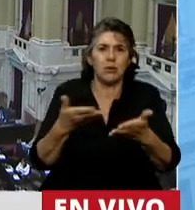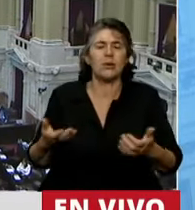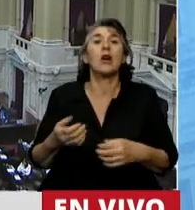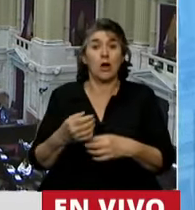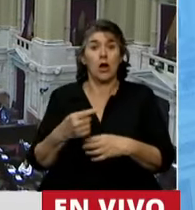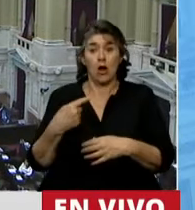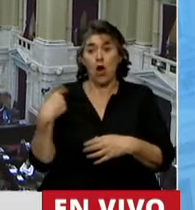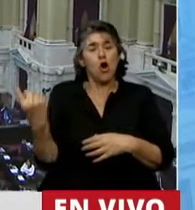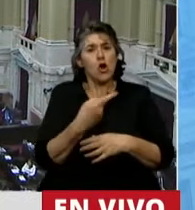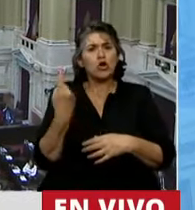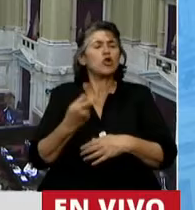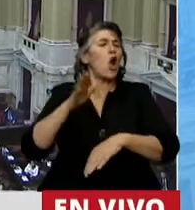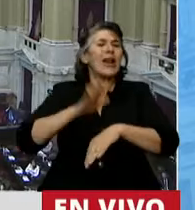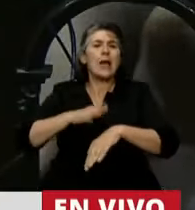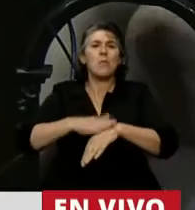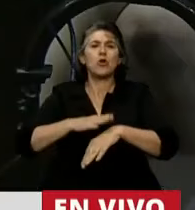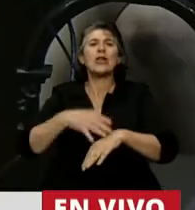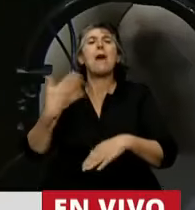poder revertirlo.